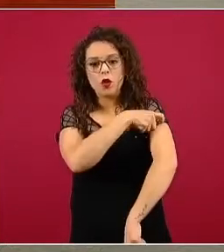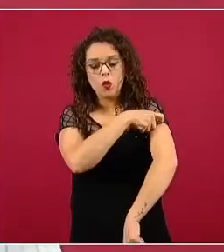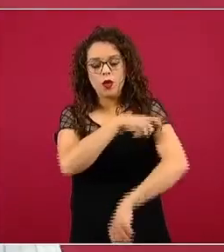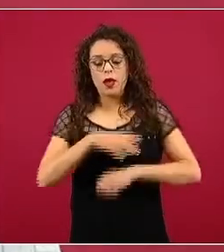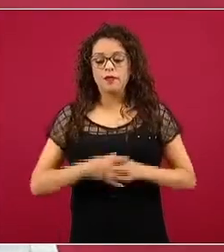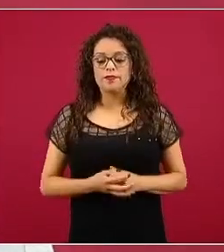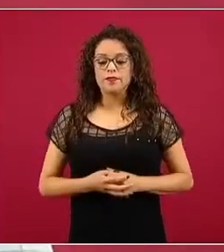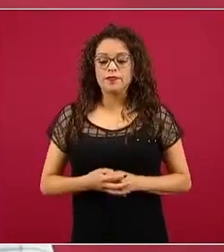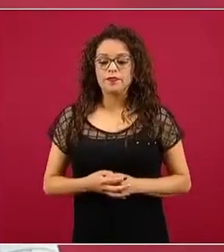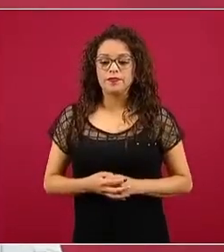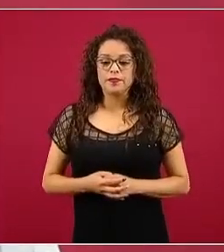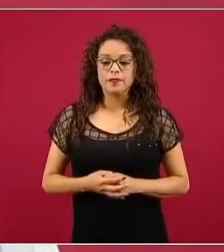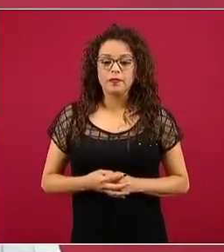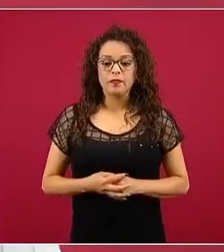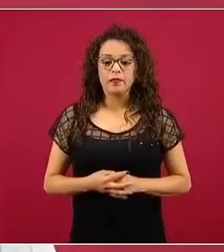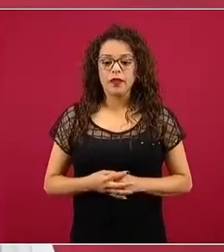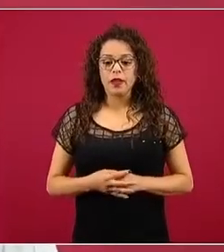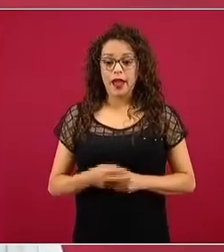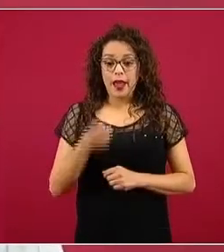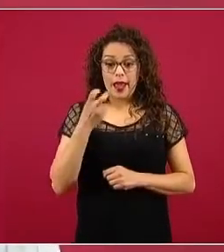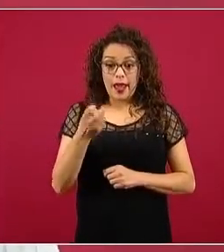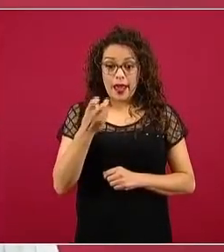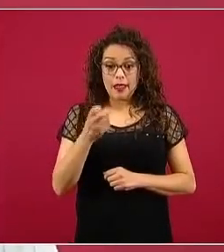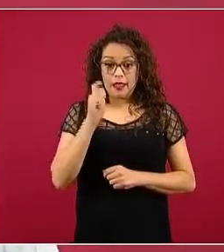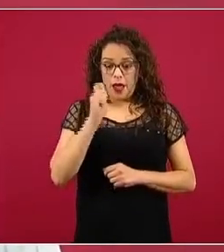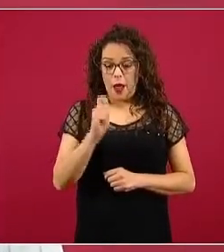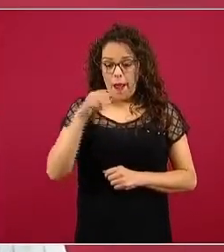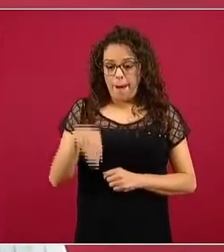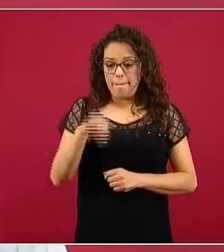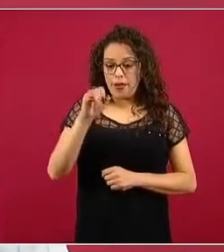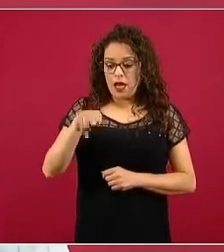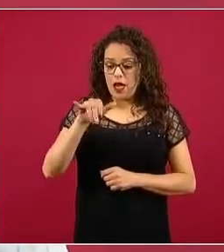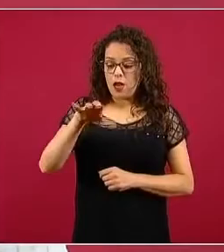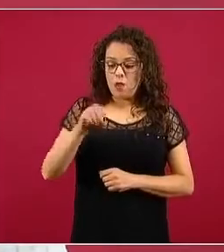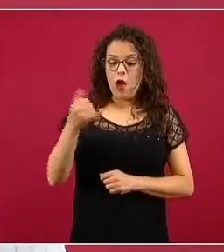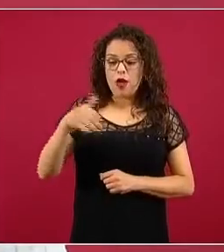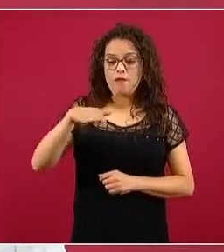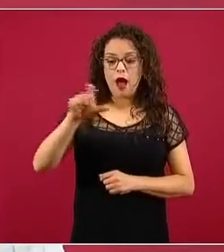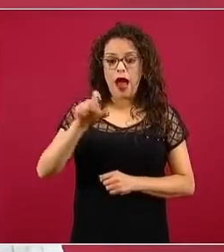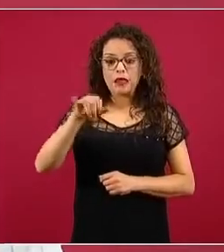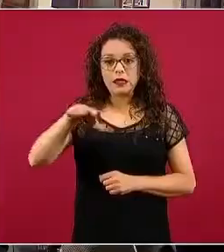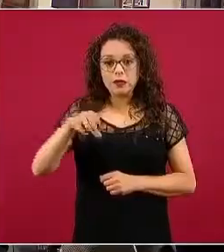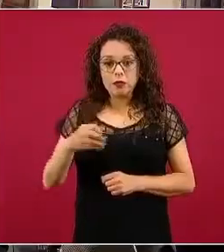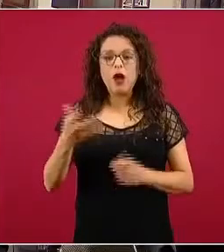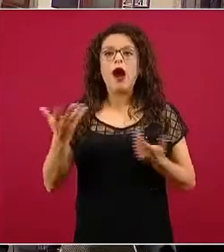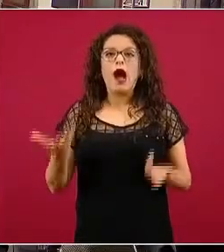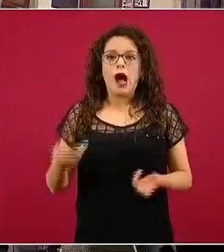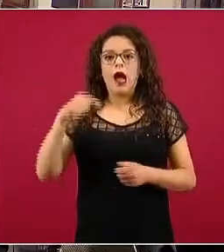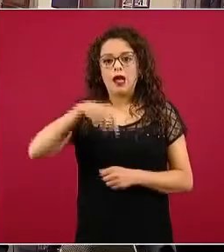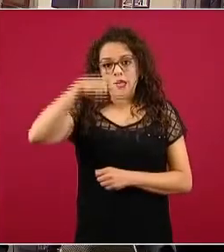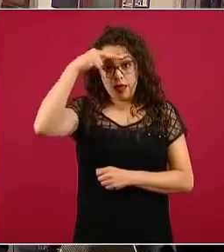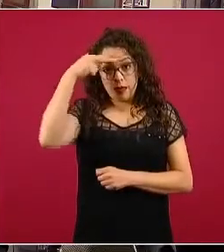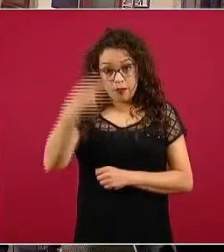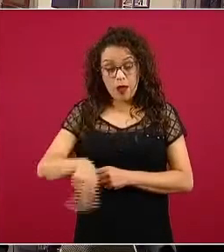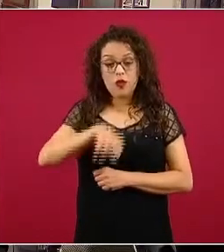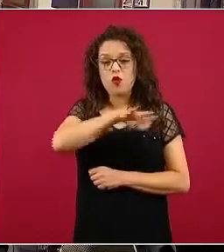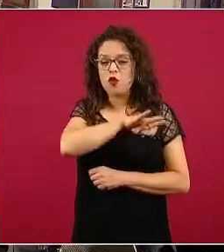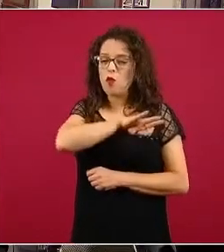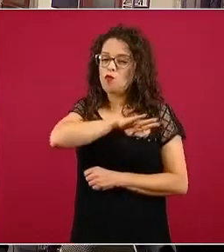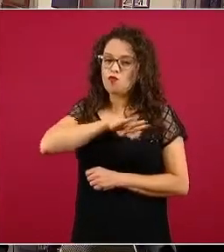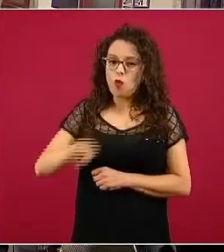o este marco de acción entre un mínimo y un máximo, precisamente le permite entonces al país, a través de ya